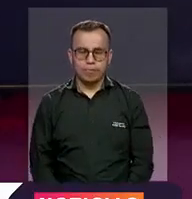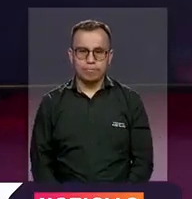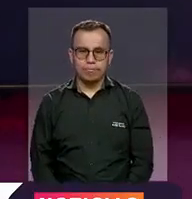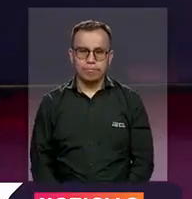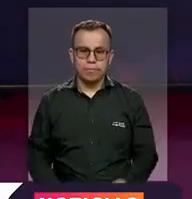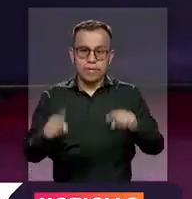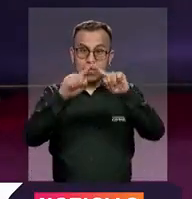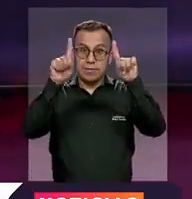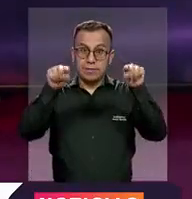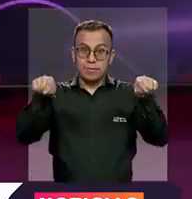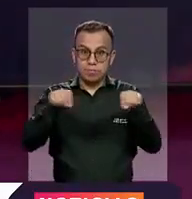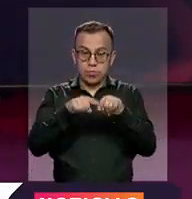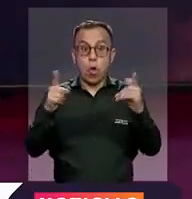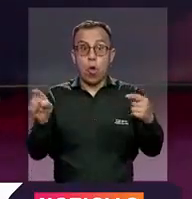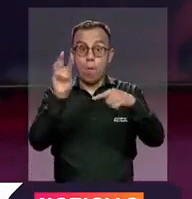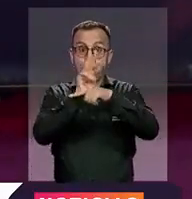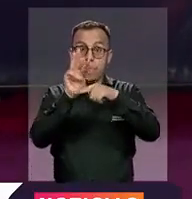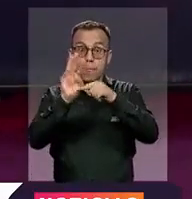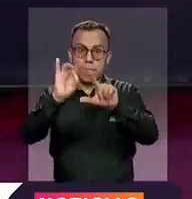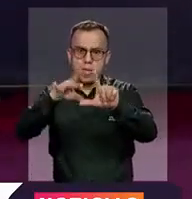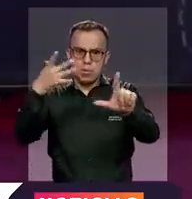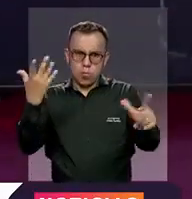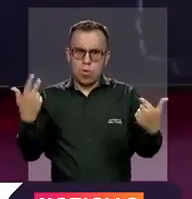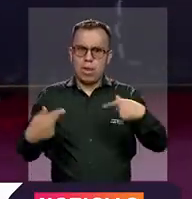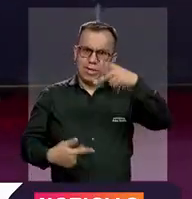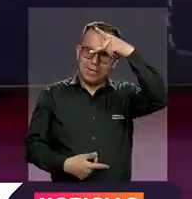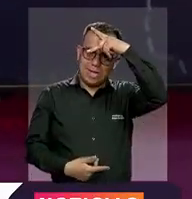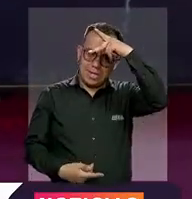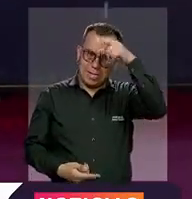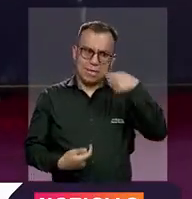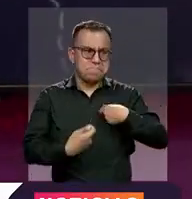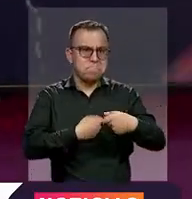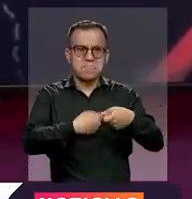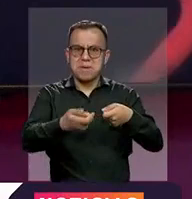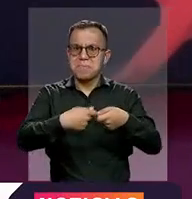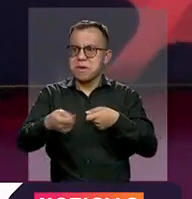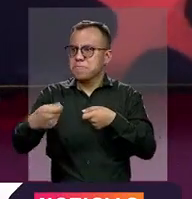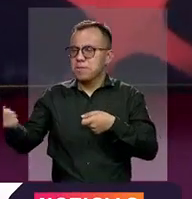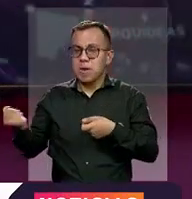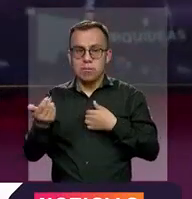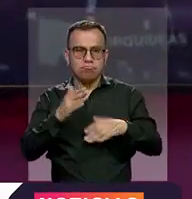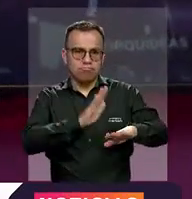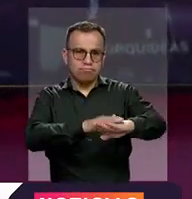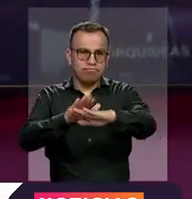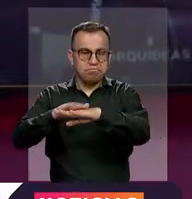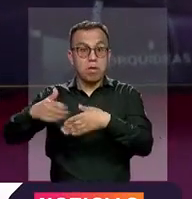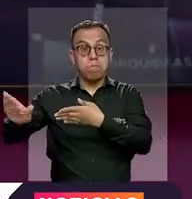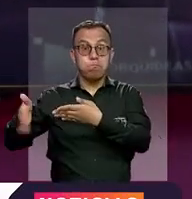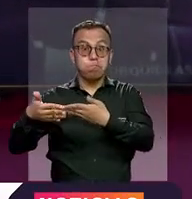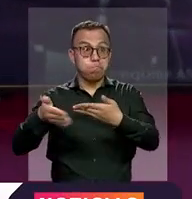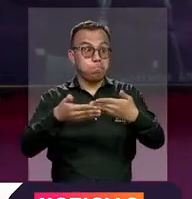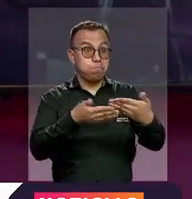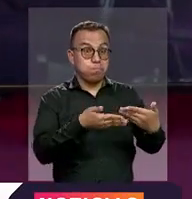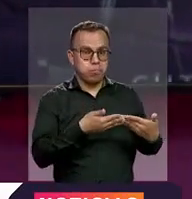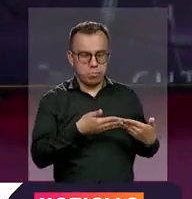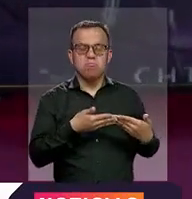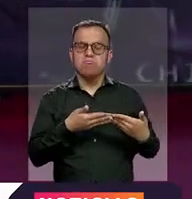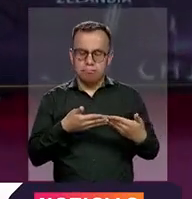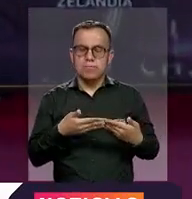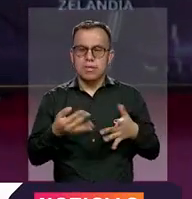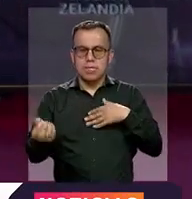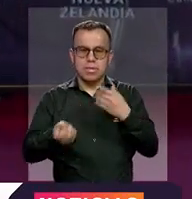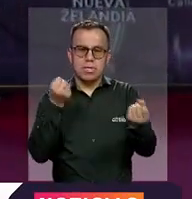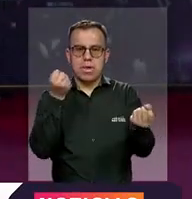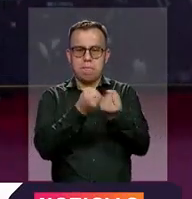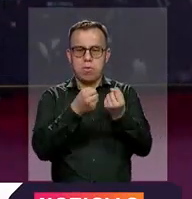En panfletos y por canales virtuales, los habitantes de Kennedy están recibiendo mensajes en los que se les exige que cierren establecimientos comerciales y que